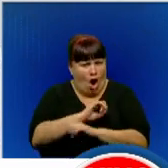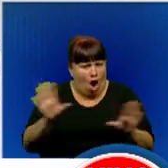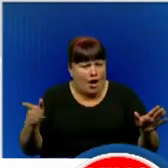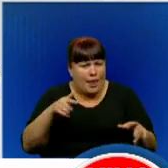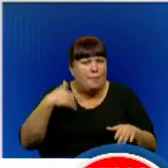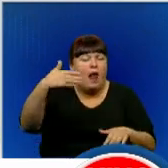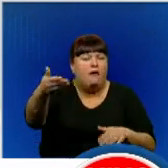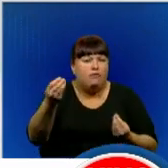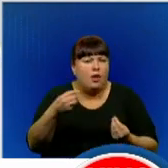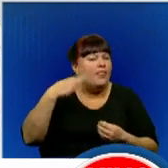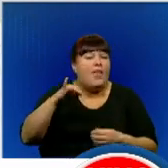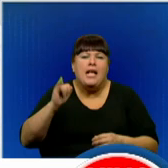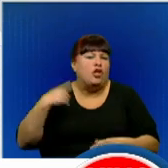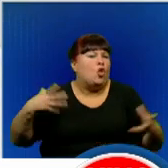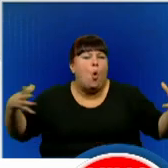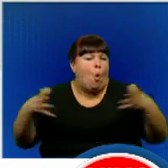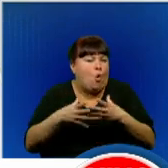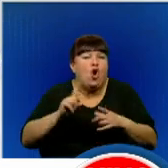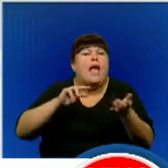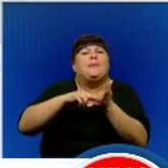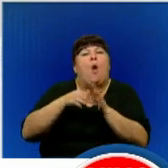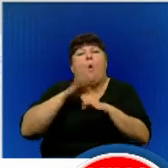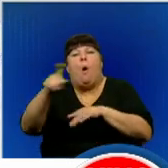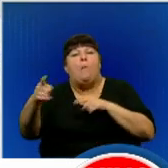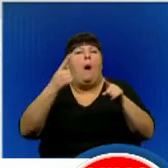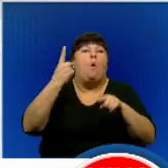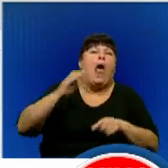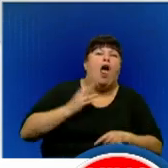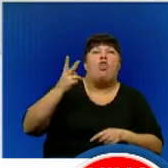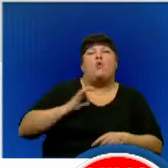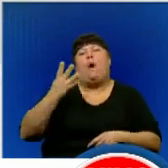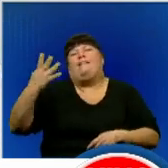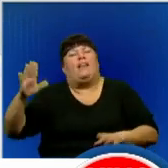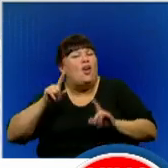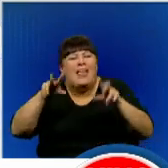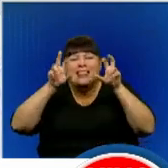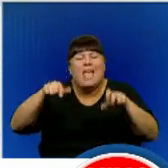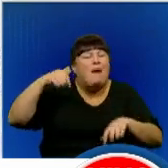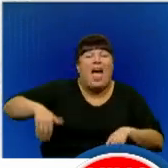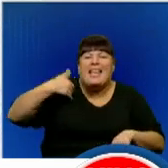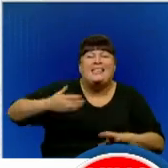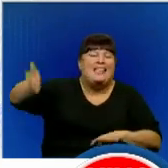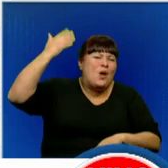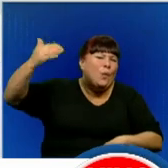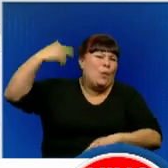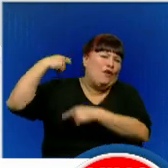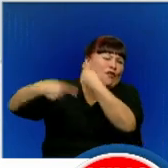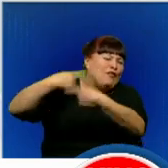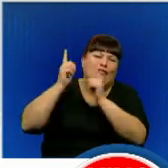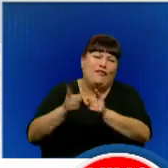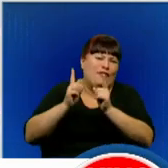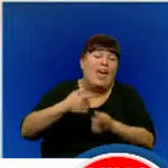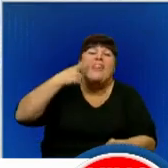diagnóstico y lo tenemos que asumir todos juntos pues no un problema de culpa a un año dos cuatro o cinco batallas con temas en argentina línea hace rato y la